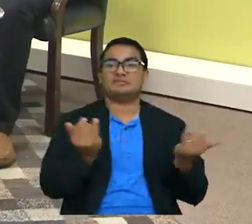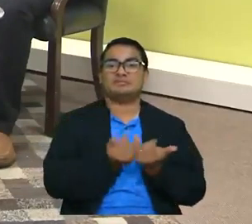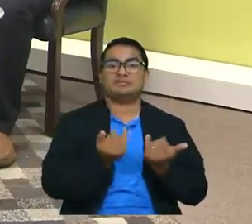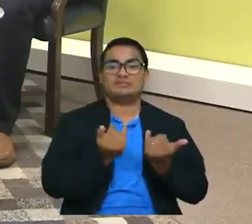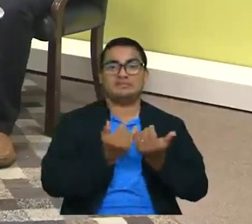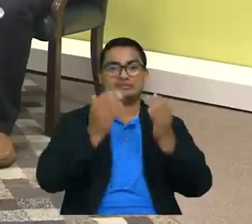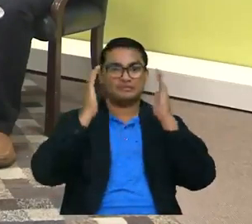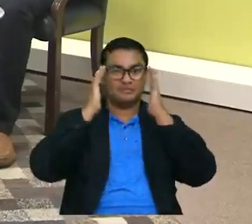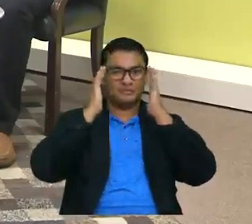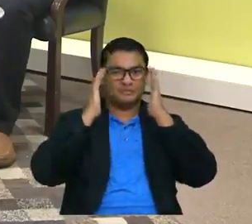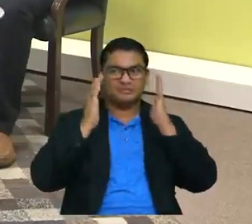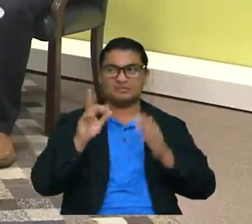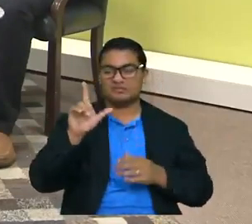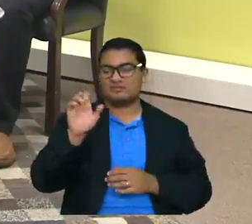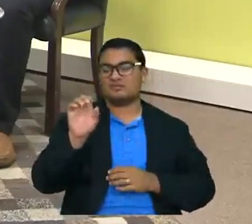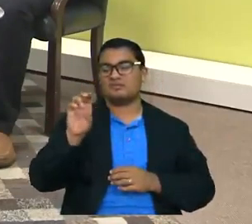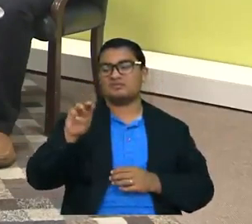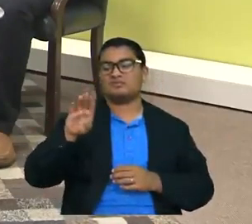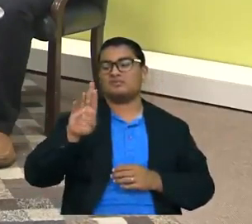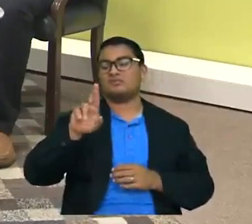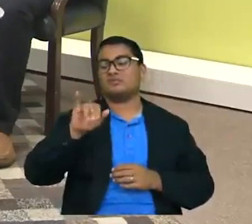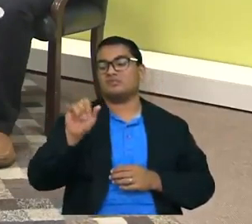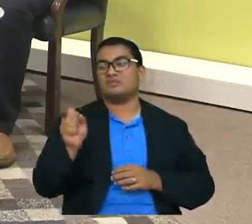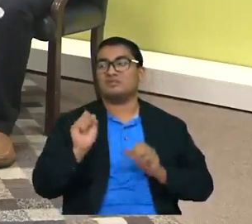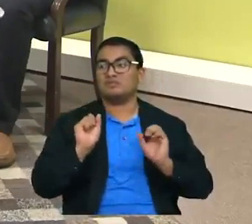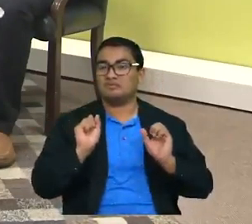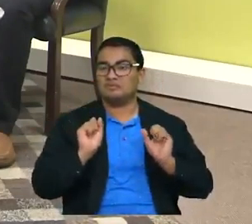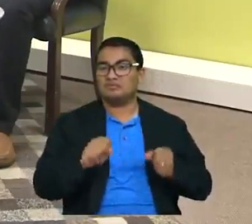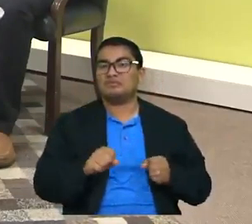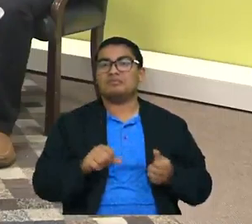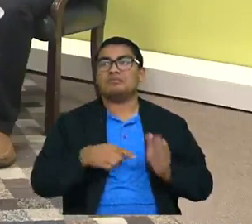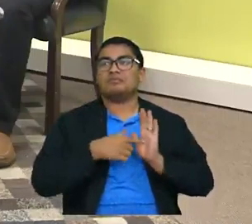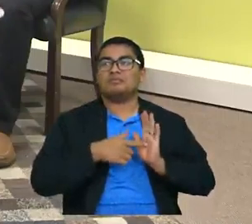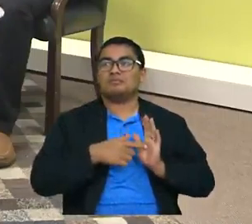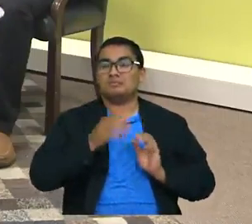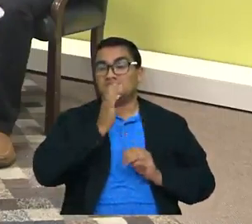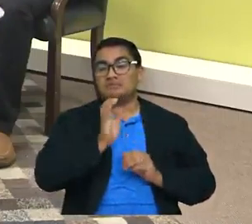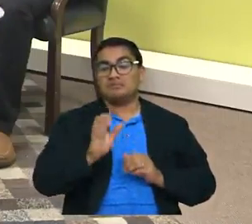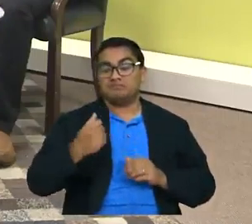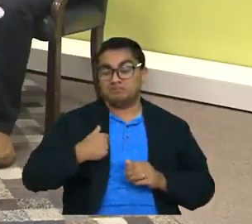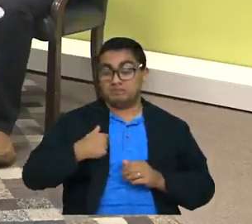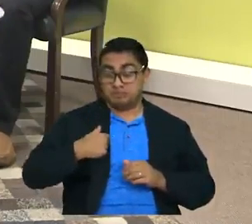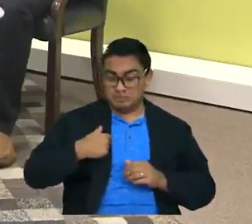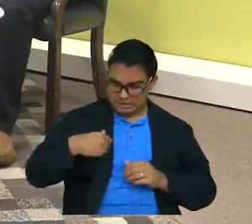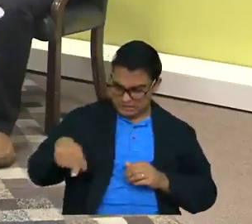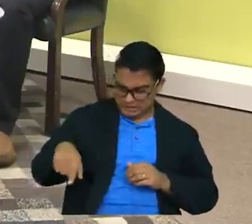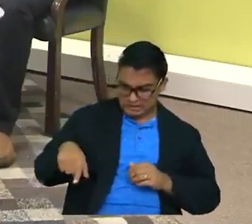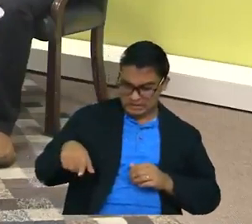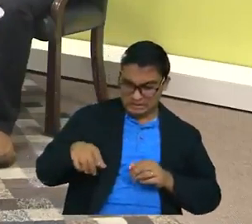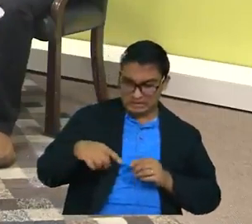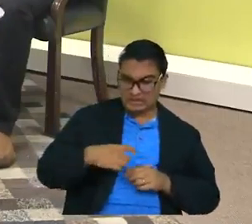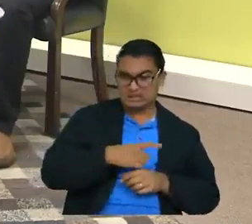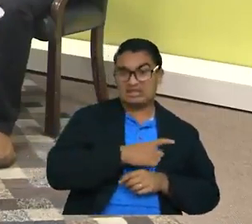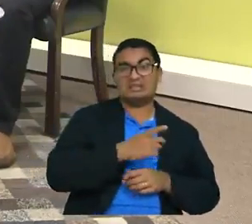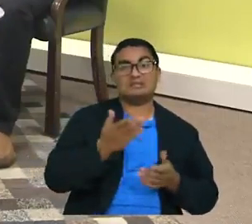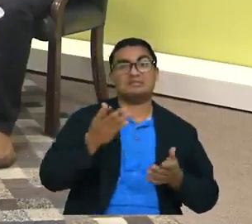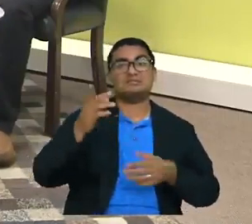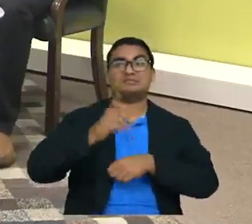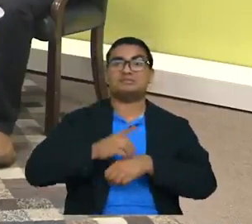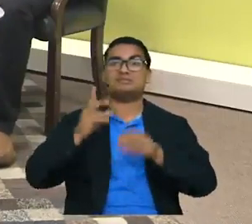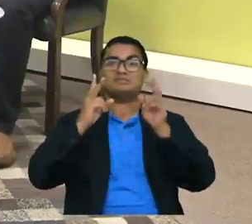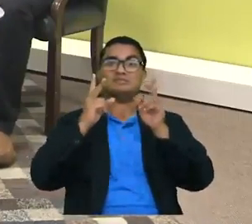¿Ya? Uh-huh. Son las lombrices que nosotros podemos observar a nivel de la, cuando los niños están defecando. Okay. Doctor, vamos a hacer una pausa.